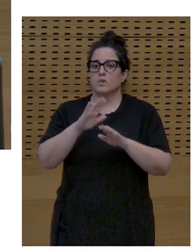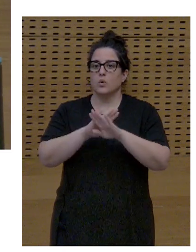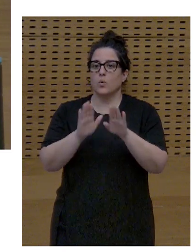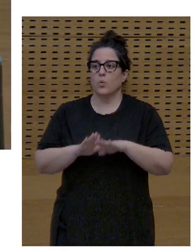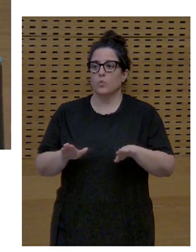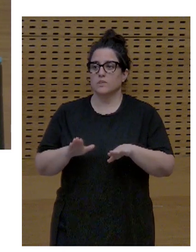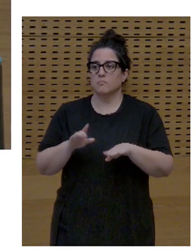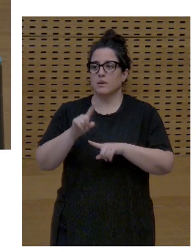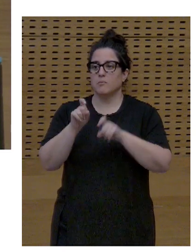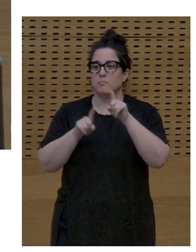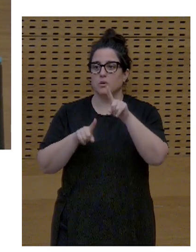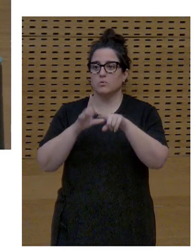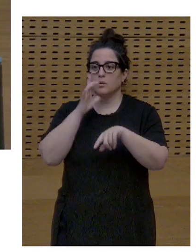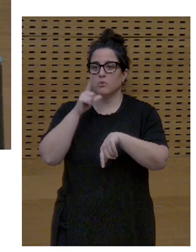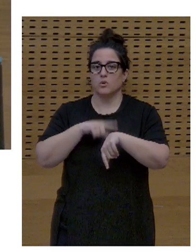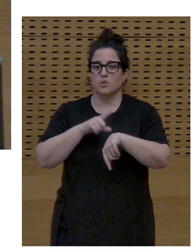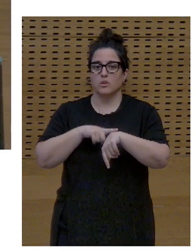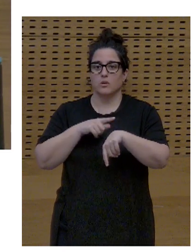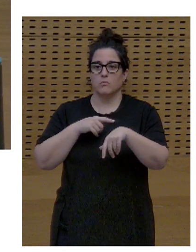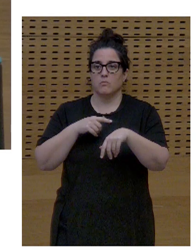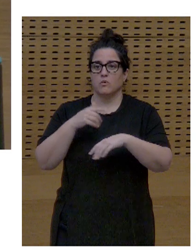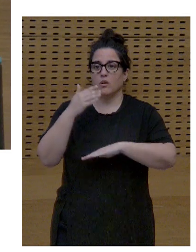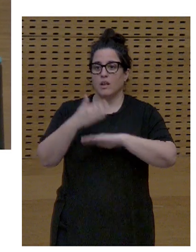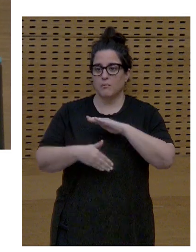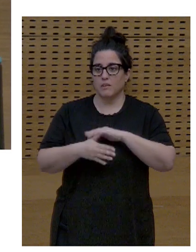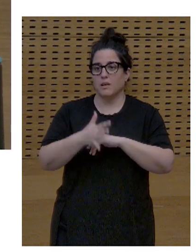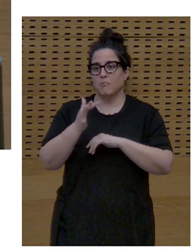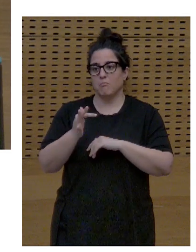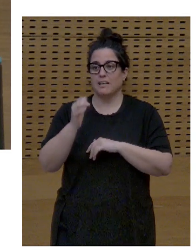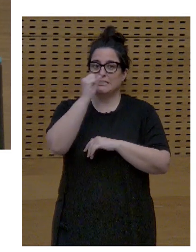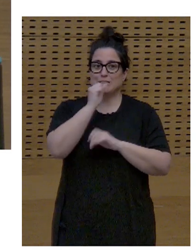tenemos el tiempo limitado y tenemos que actuar el coro.